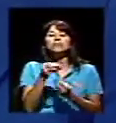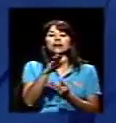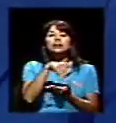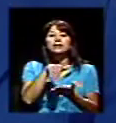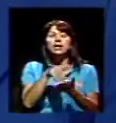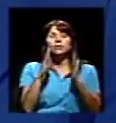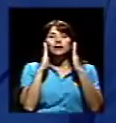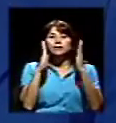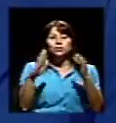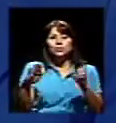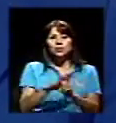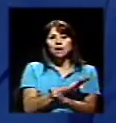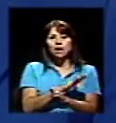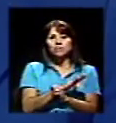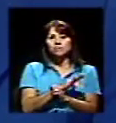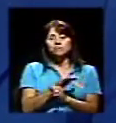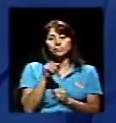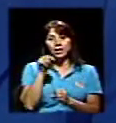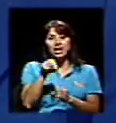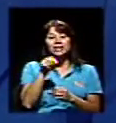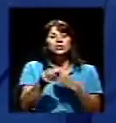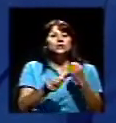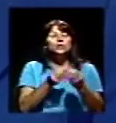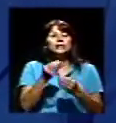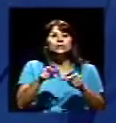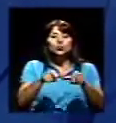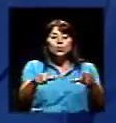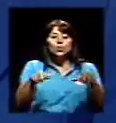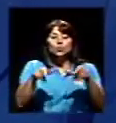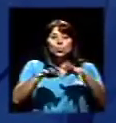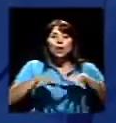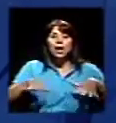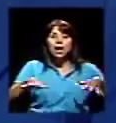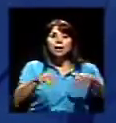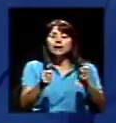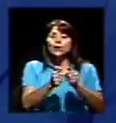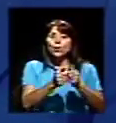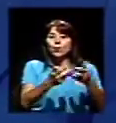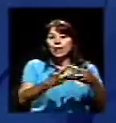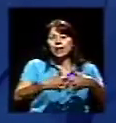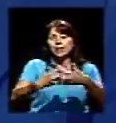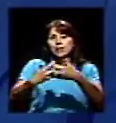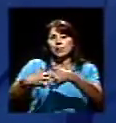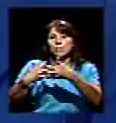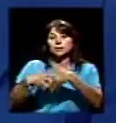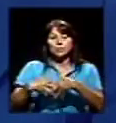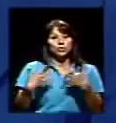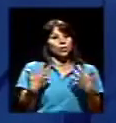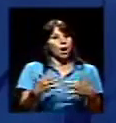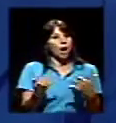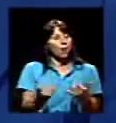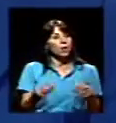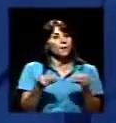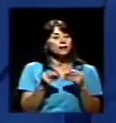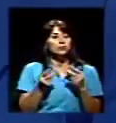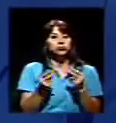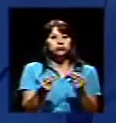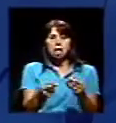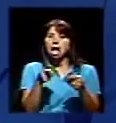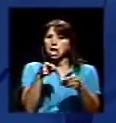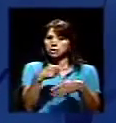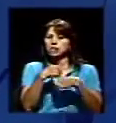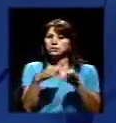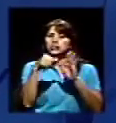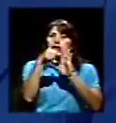centro con un equipamiento que aumentó la capacidad resolutiva del centro. Se están realizando cirugías,